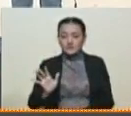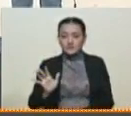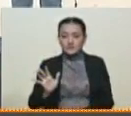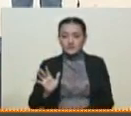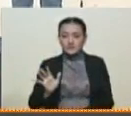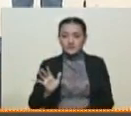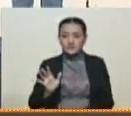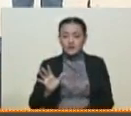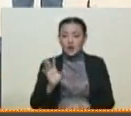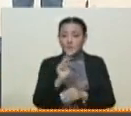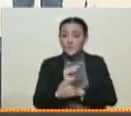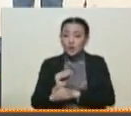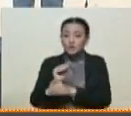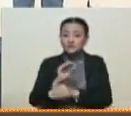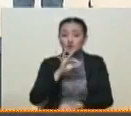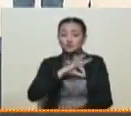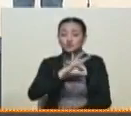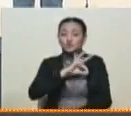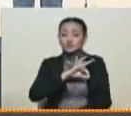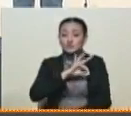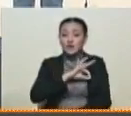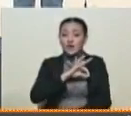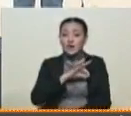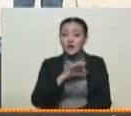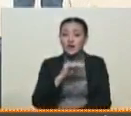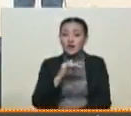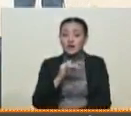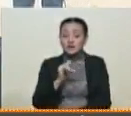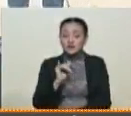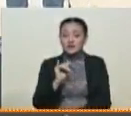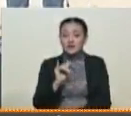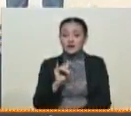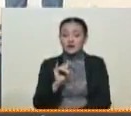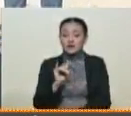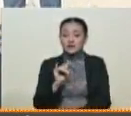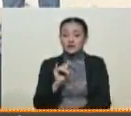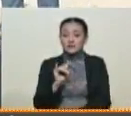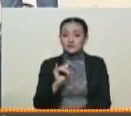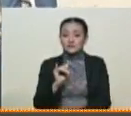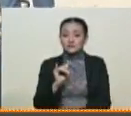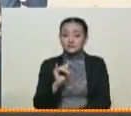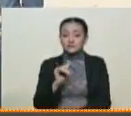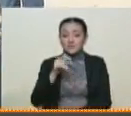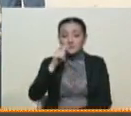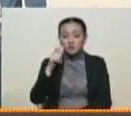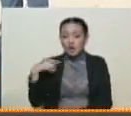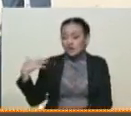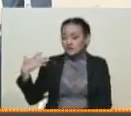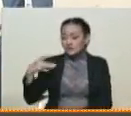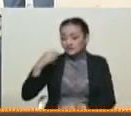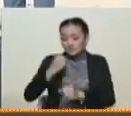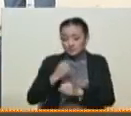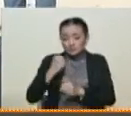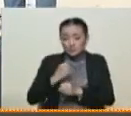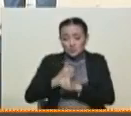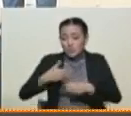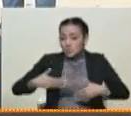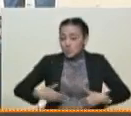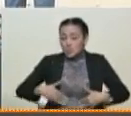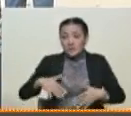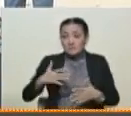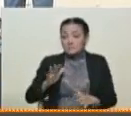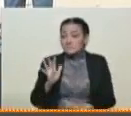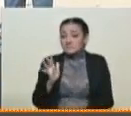la protección social que hay en torno al cultor. Los cultores pasan toda la vida trabajando y después cuando llegan a una